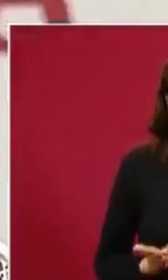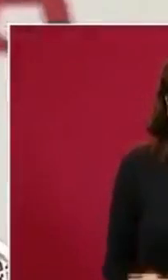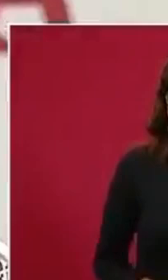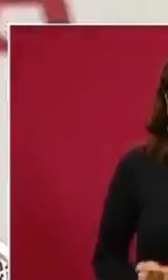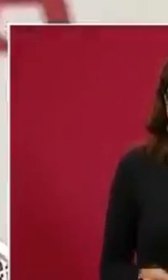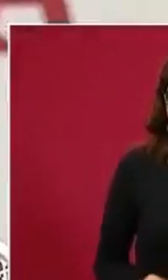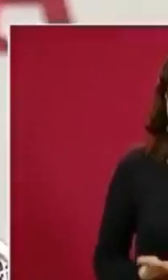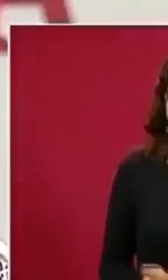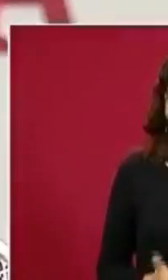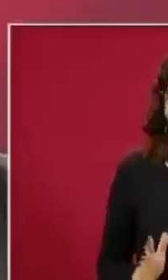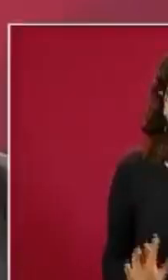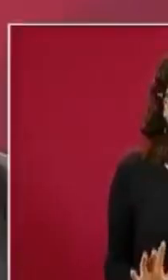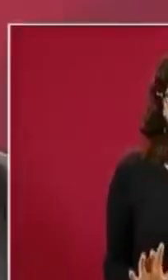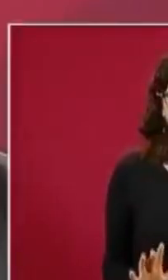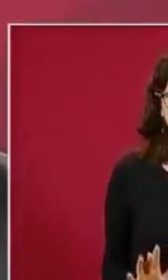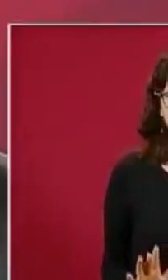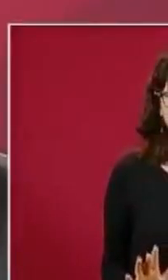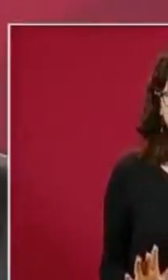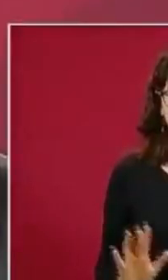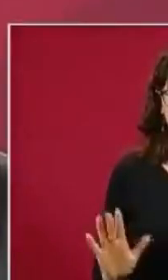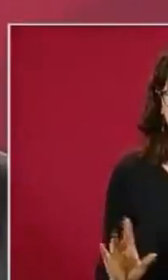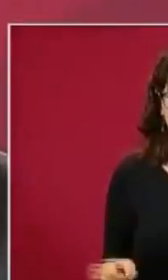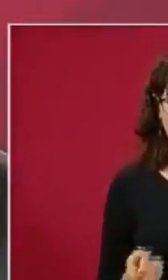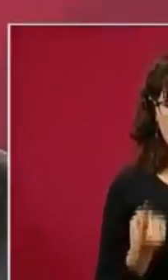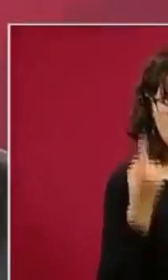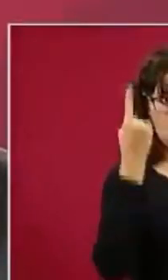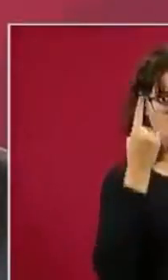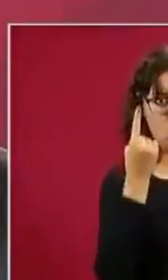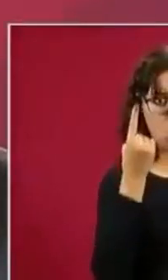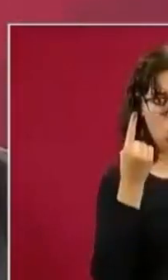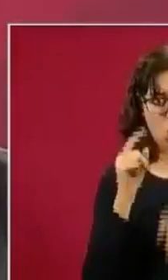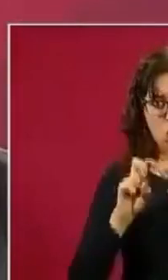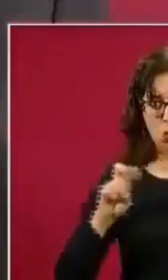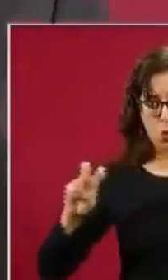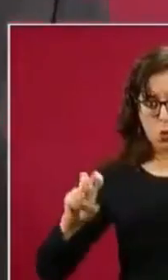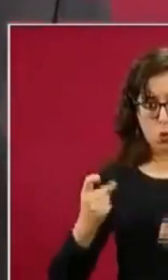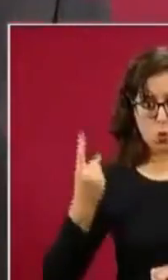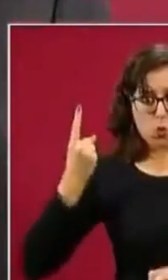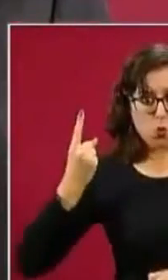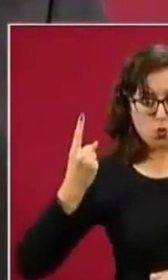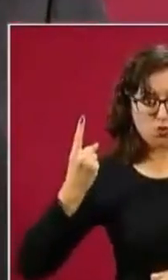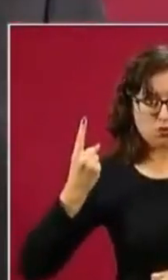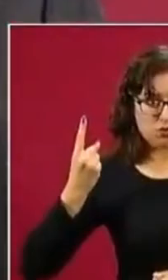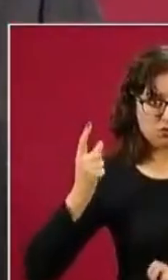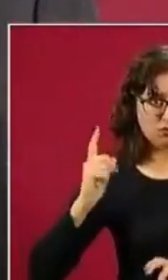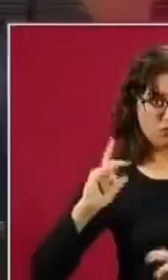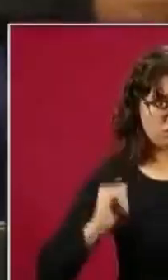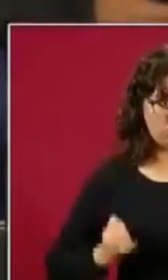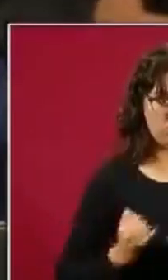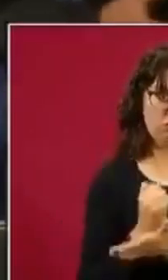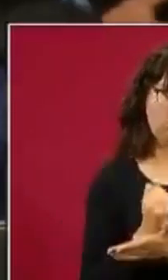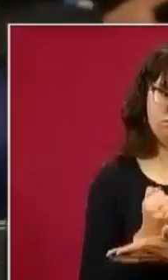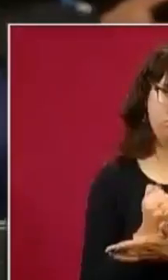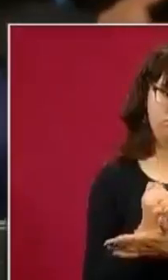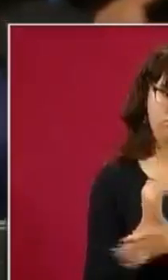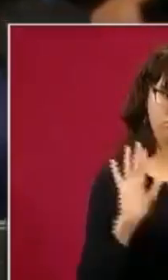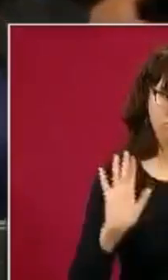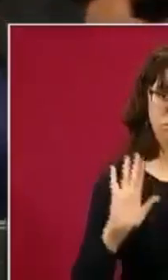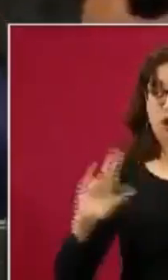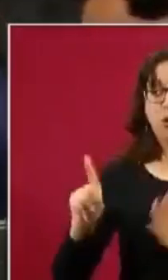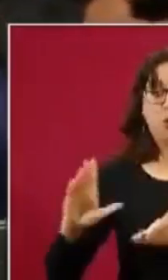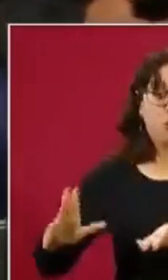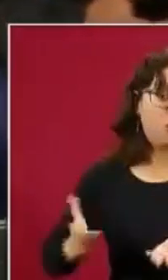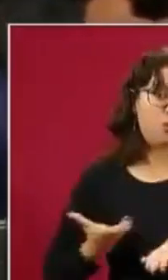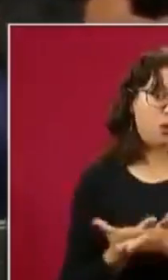que no solo interviene un ministro. Claro, este es el proyecto, esta es la propuesta que él hace. Este es un proyecto, sí.